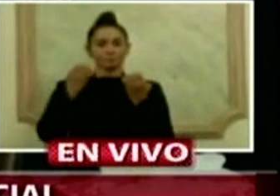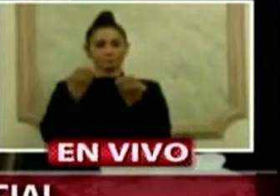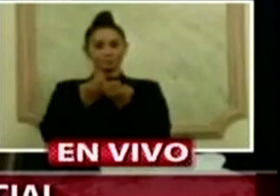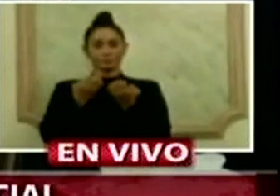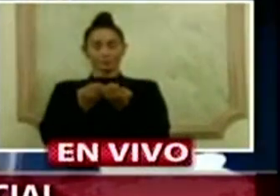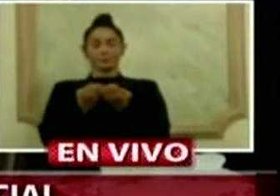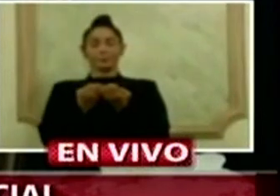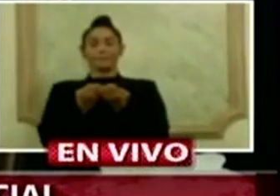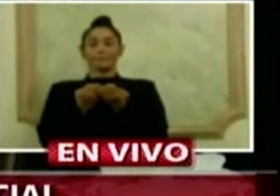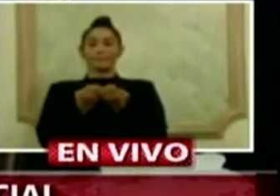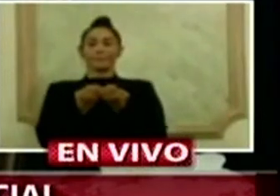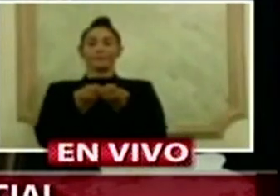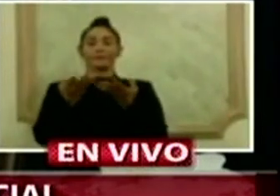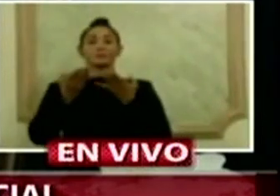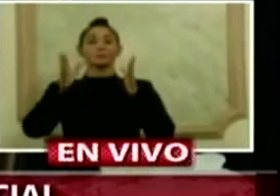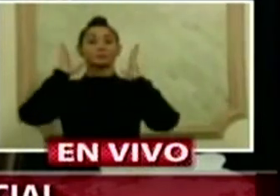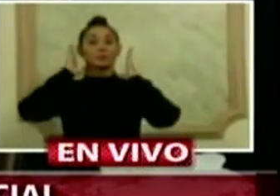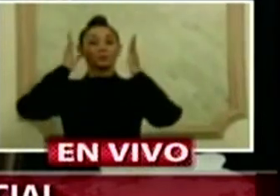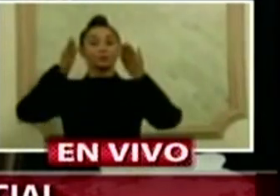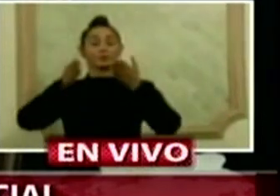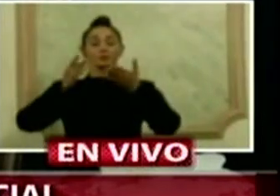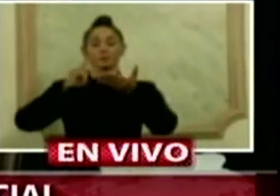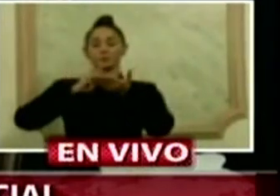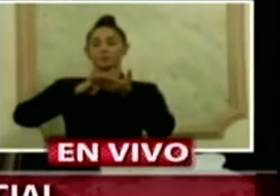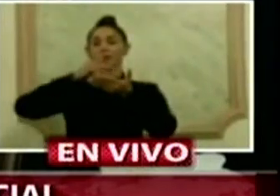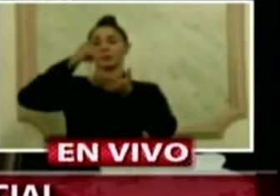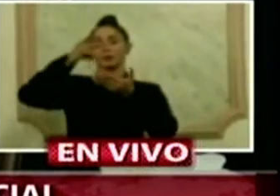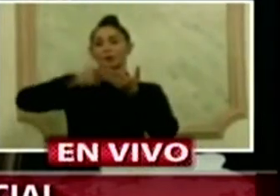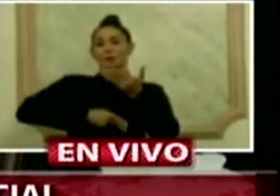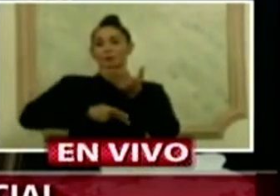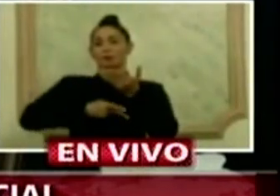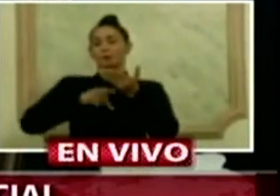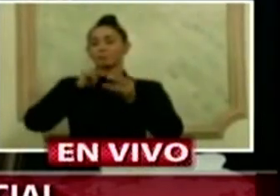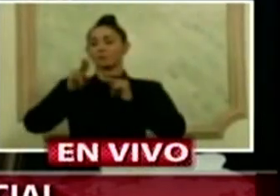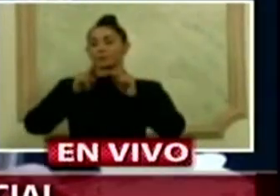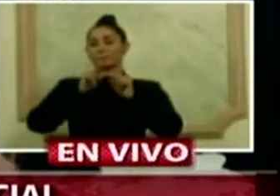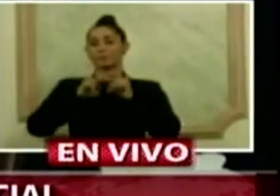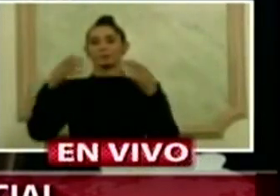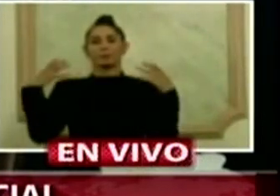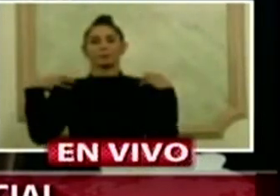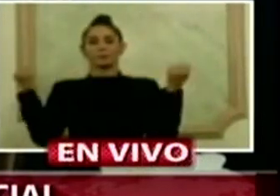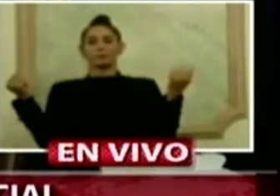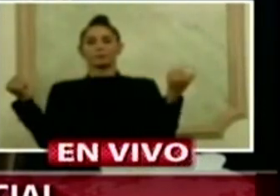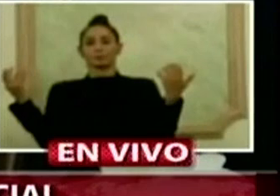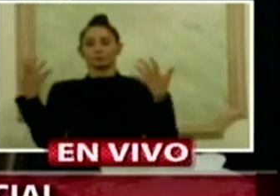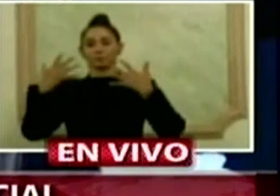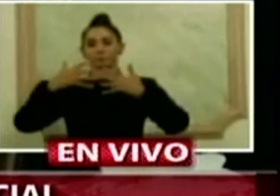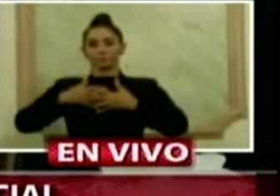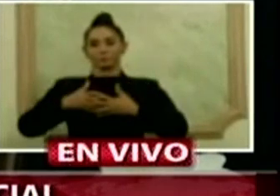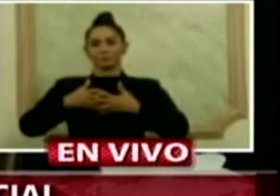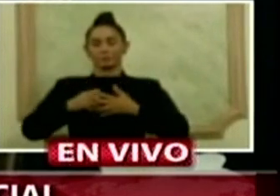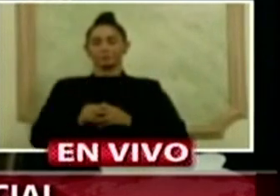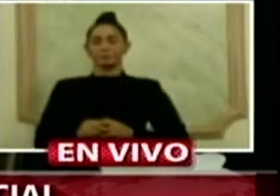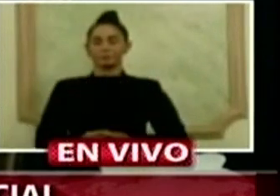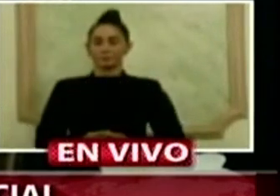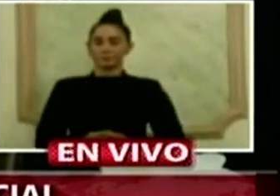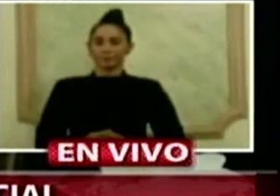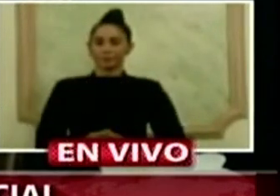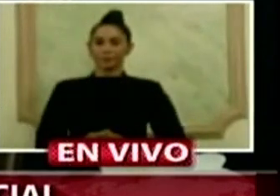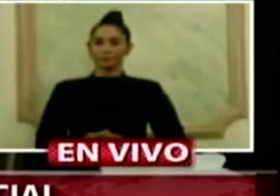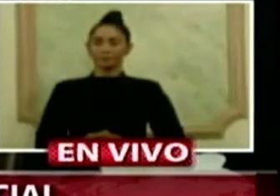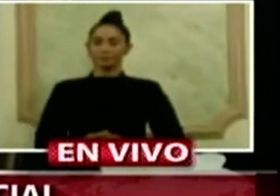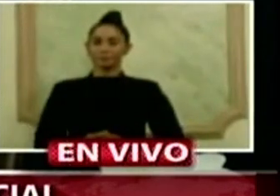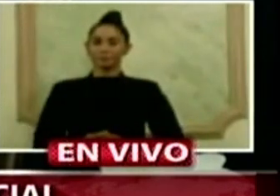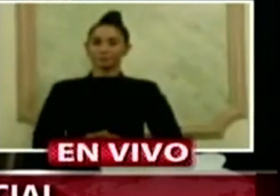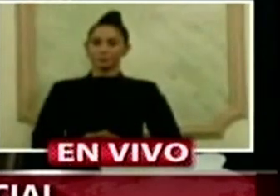serie de atención a los programas regulares de salud colectiva. Resulta que